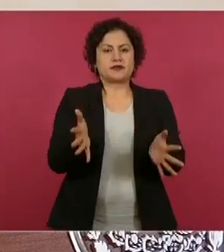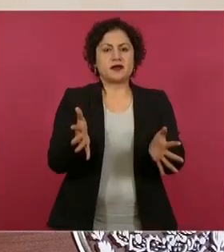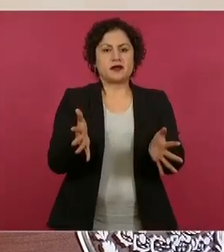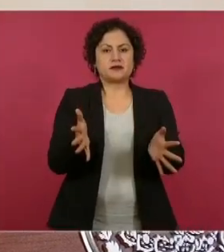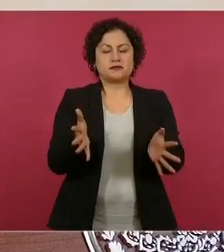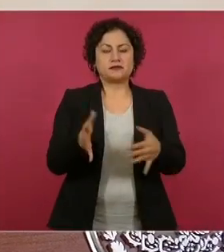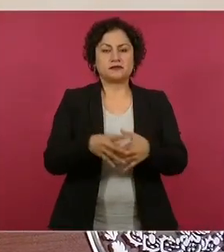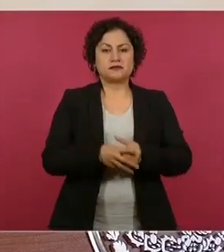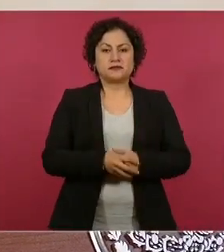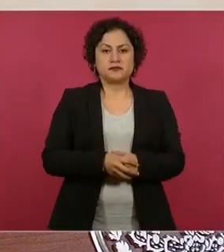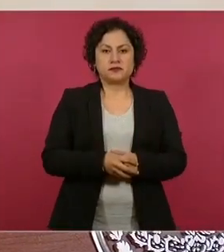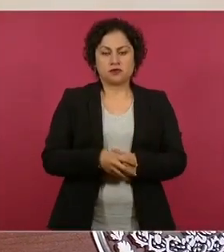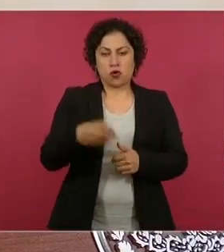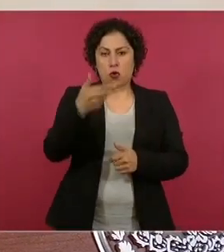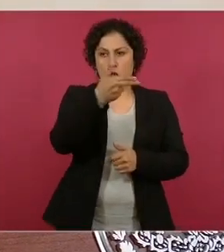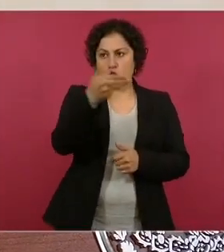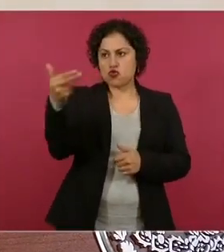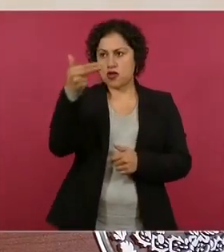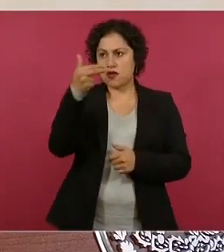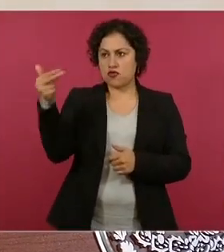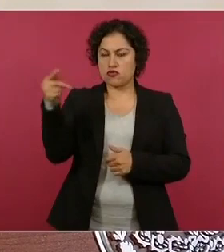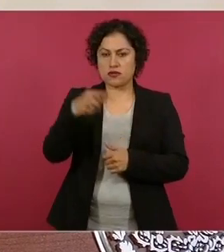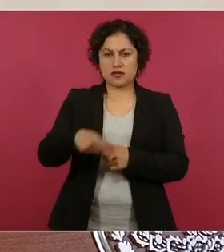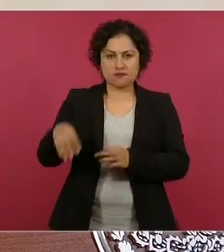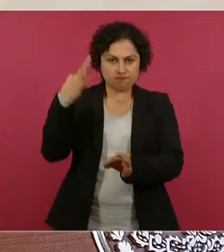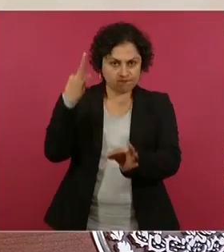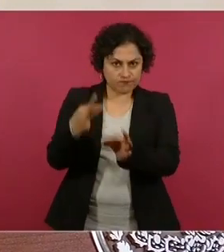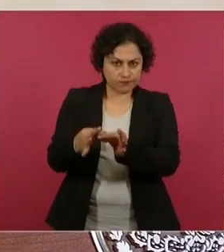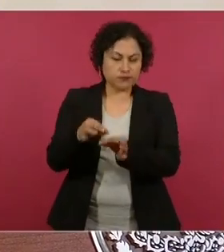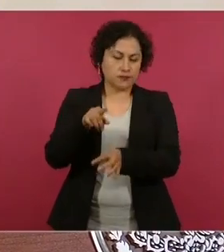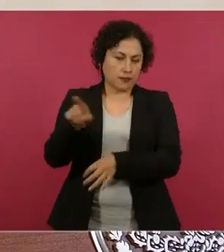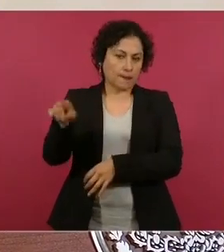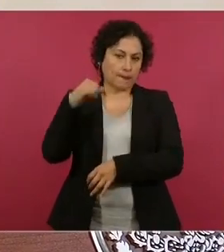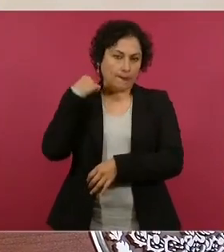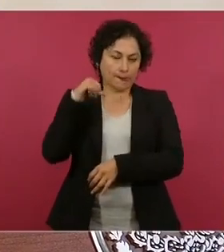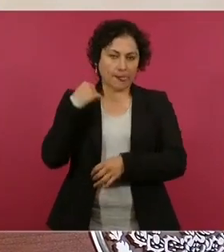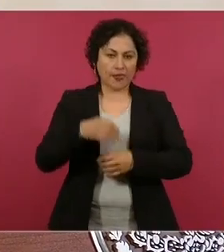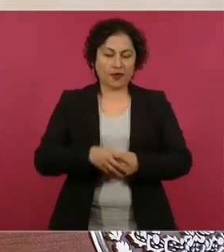sus hoteles en Acapulco. Y